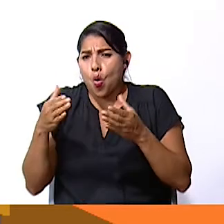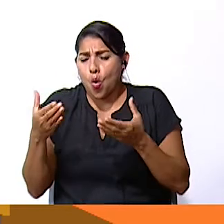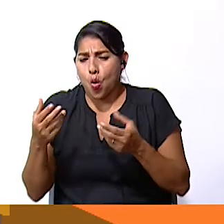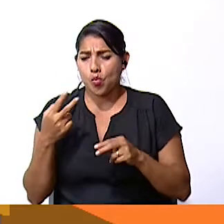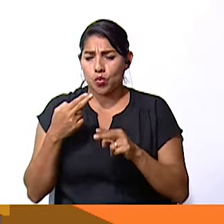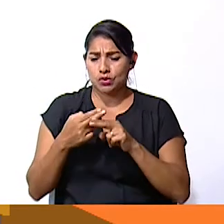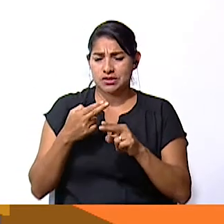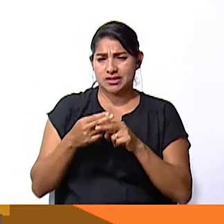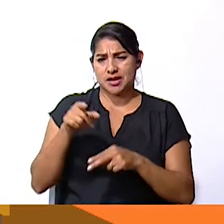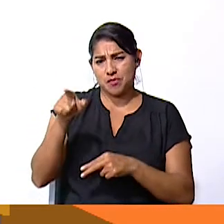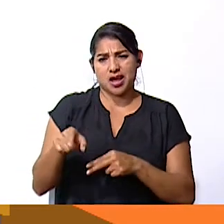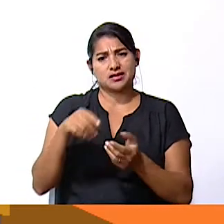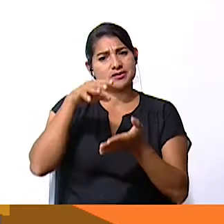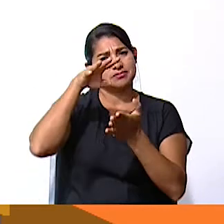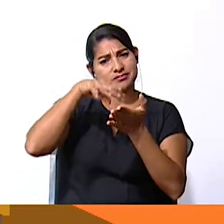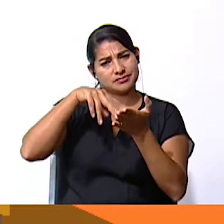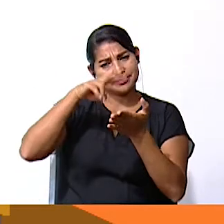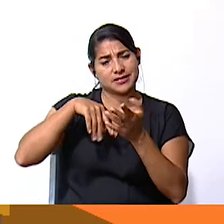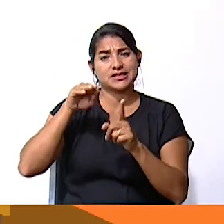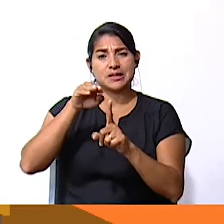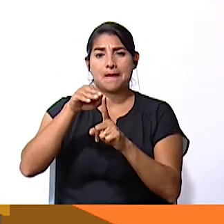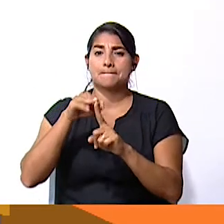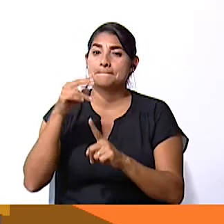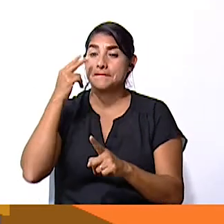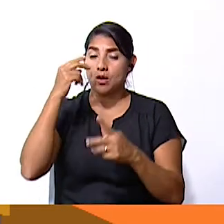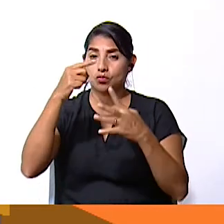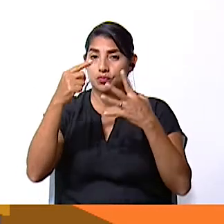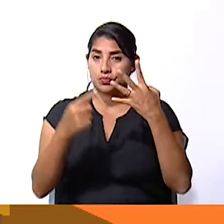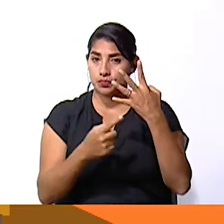ese tipo de texto? Veamos las opciones que les voy a presentar.